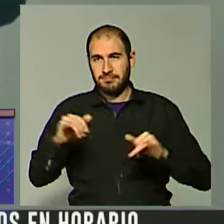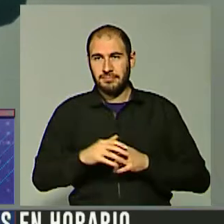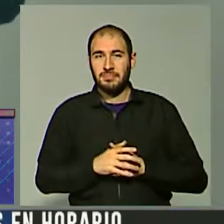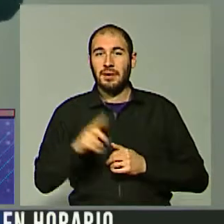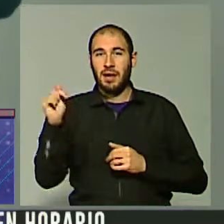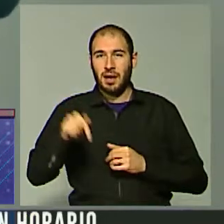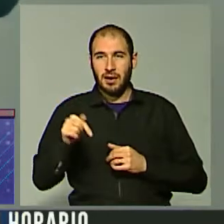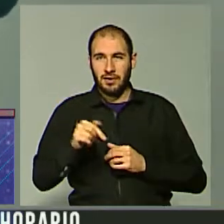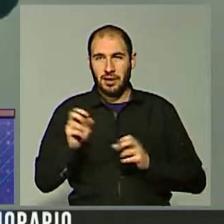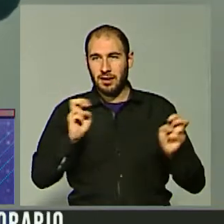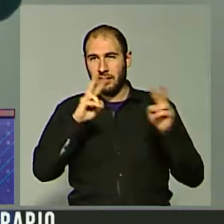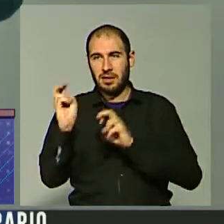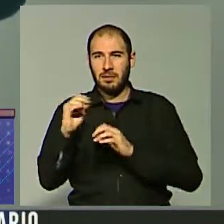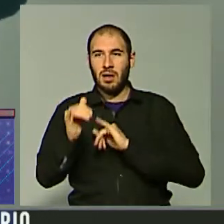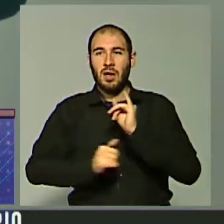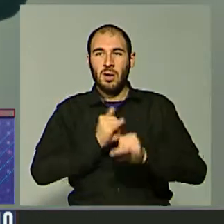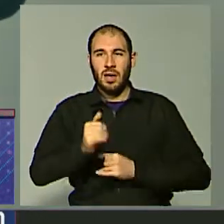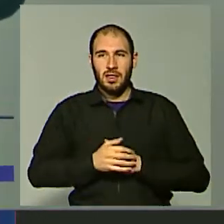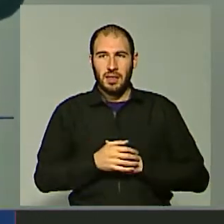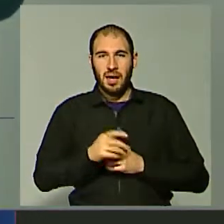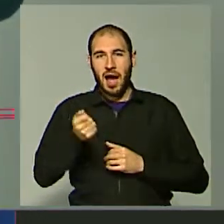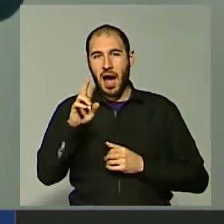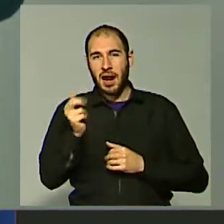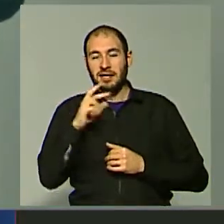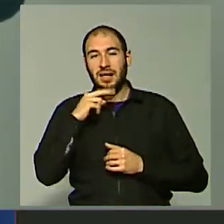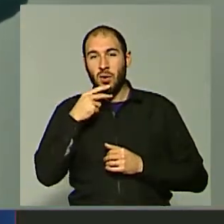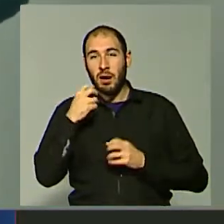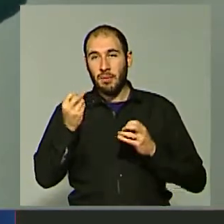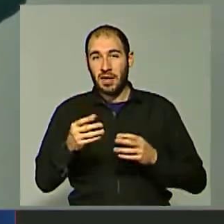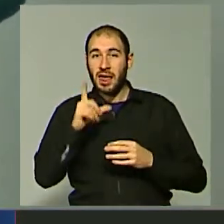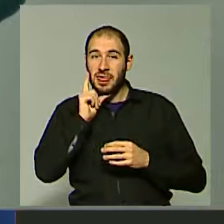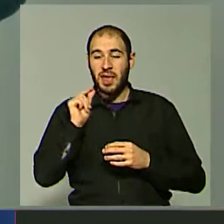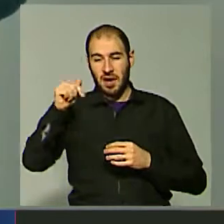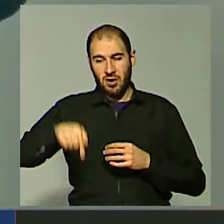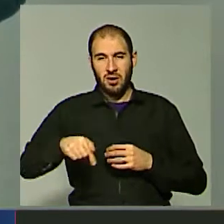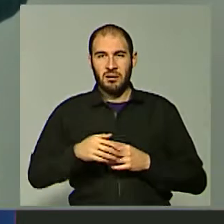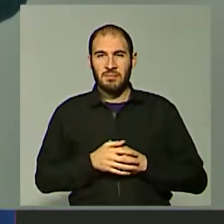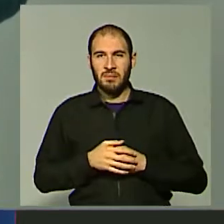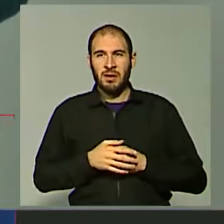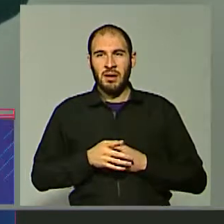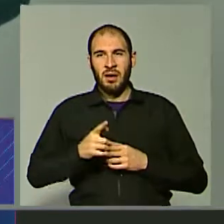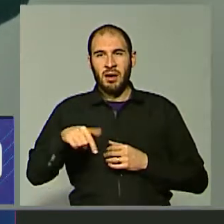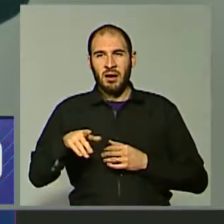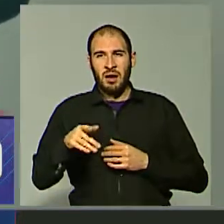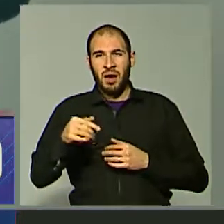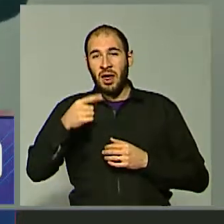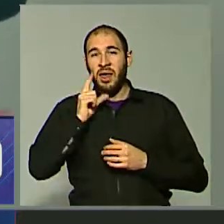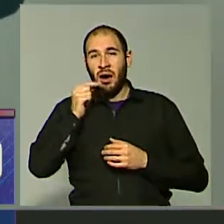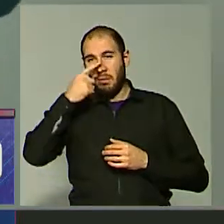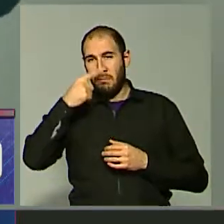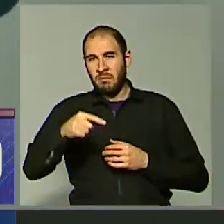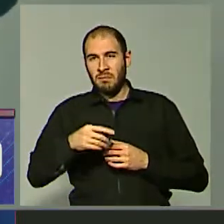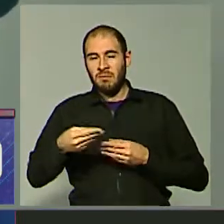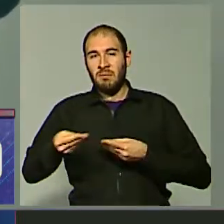ahora vamos a pasar a otro tema y vamos a hablar de Lara San Juan, porque durante la jornada de hoy se estuvieron recibiendo, era el último día que tenían